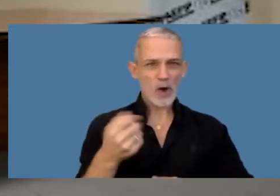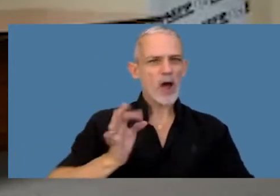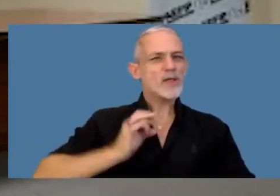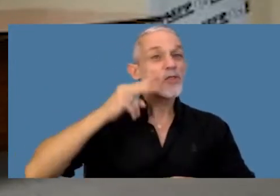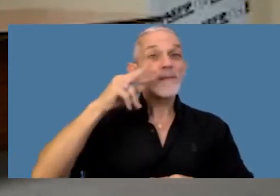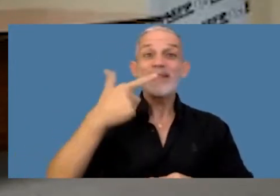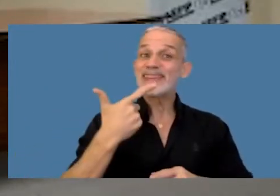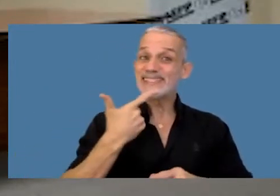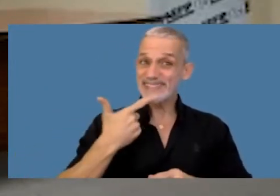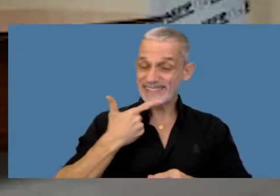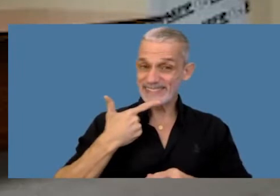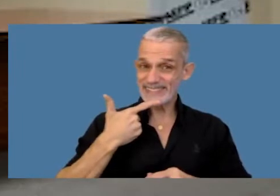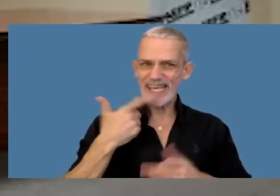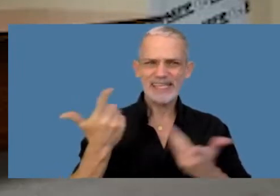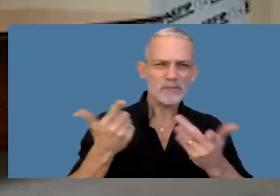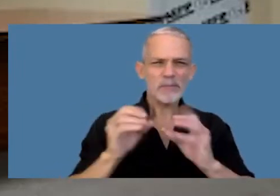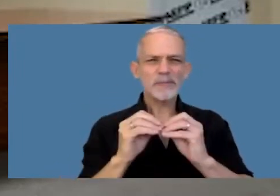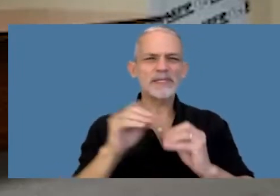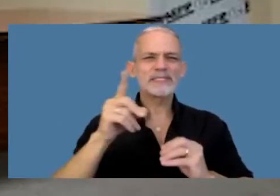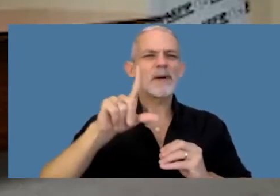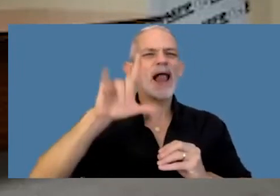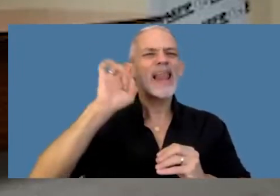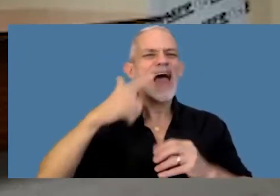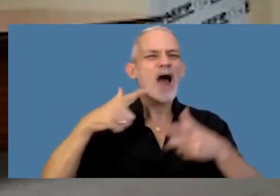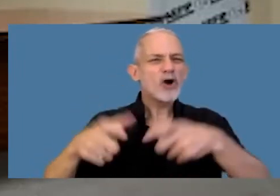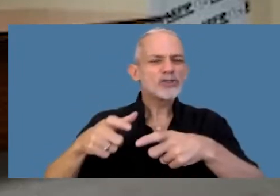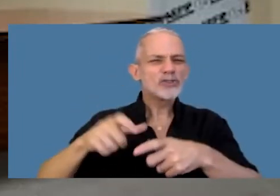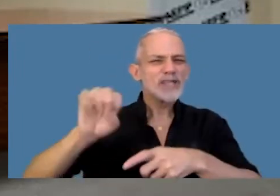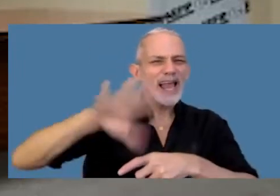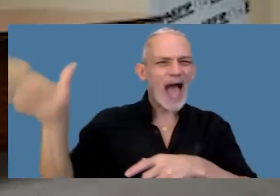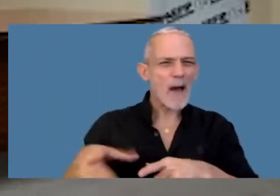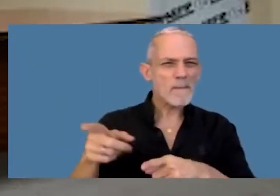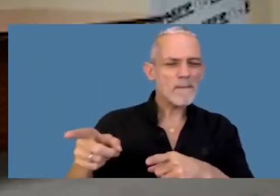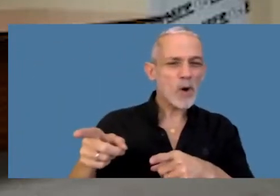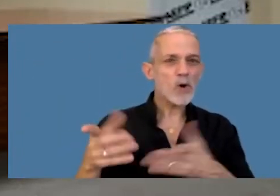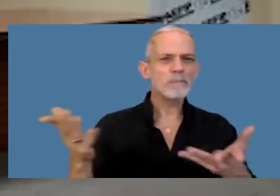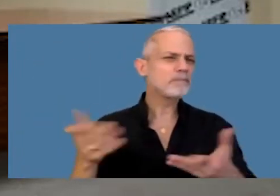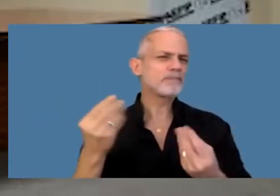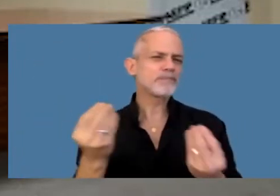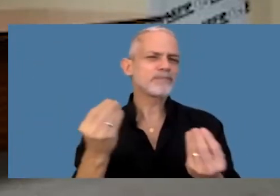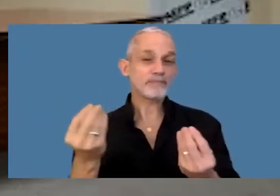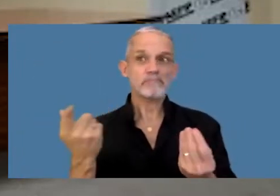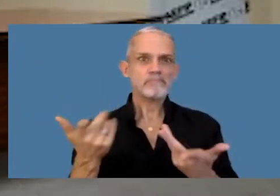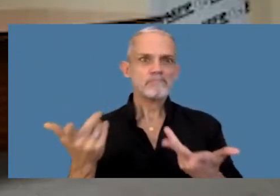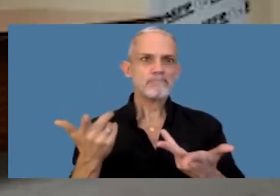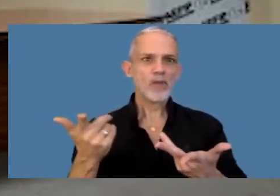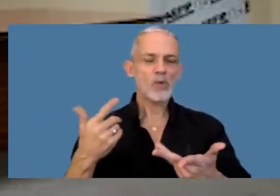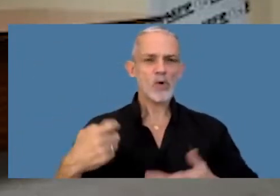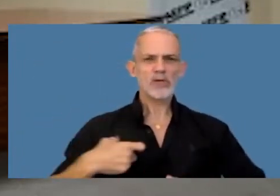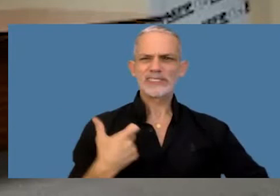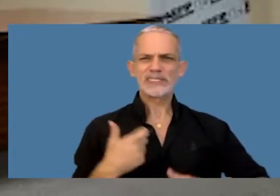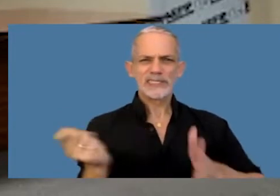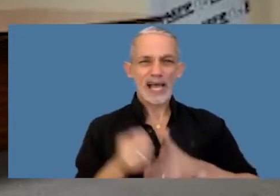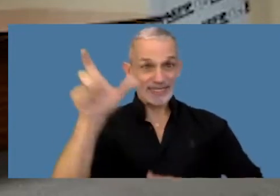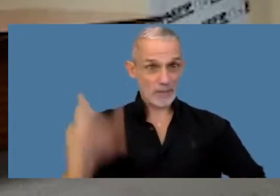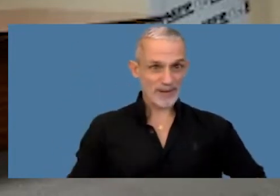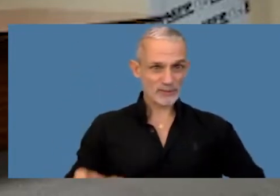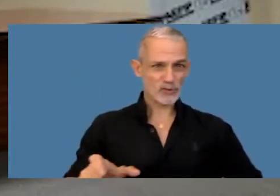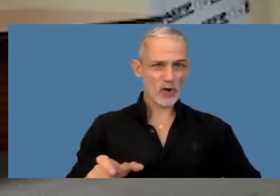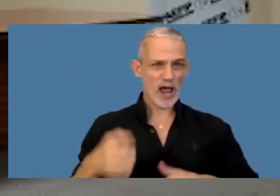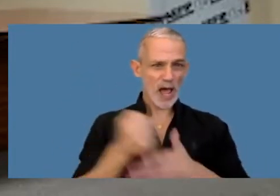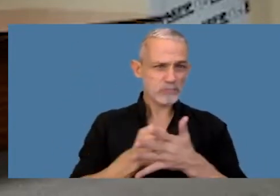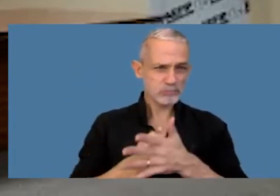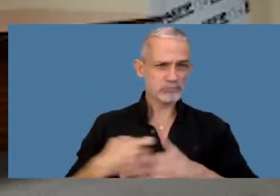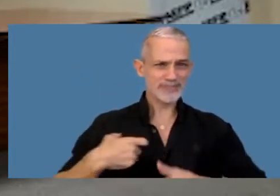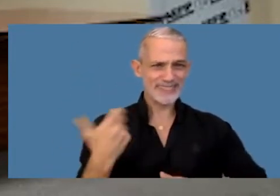2017, en un caso llamado Lagos del Campo, un caso donde un sindicalista,